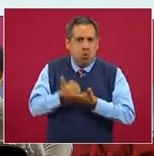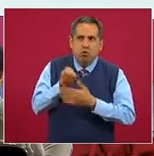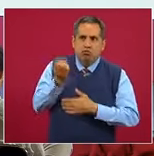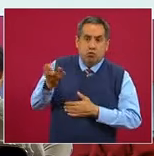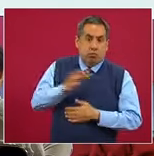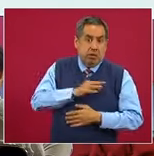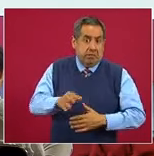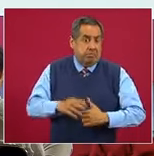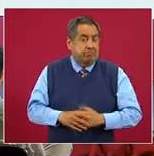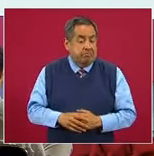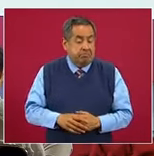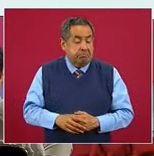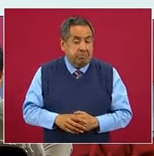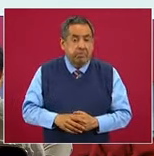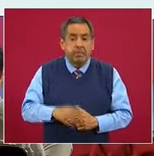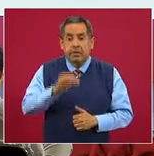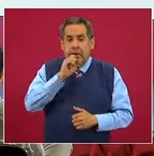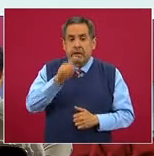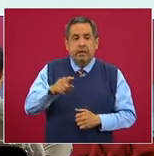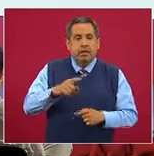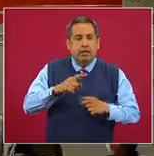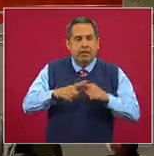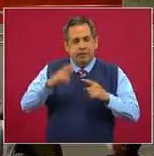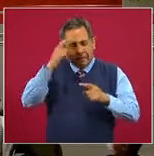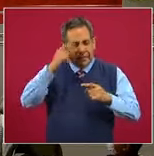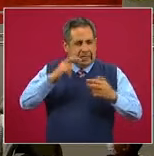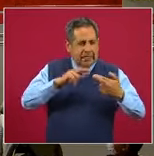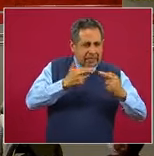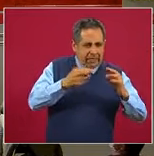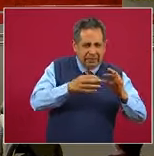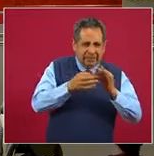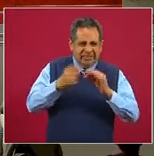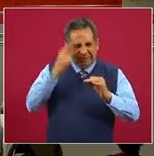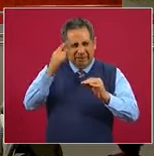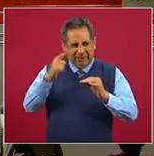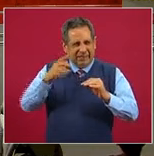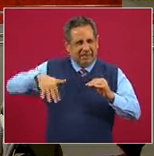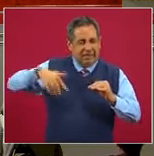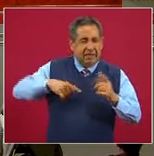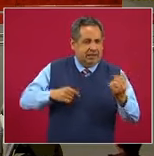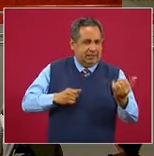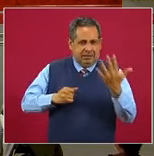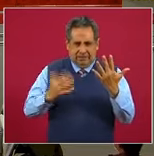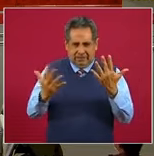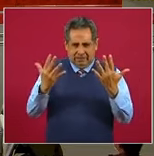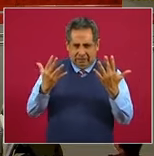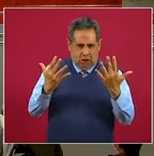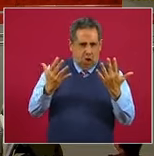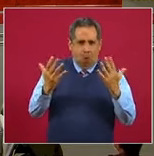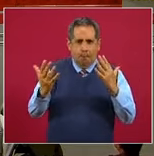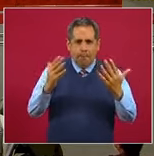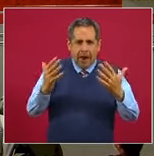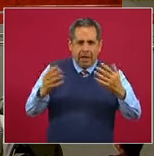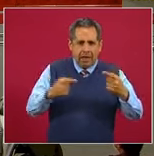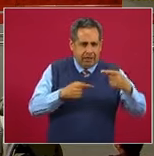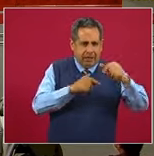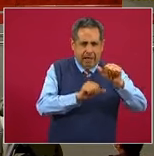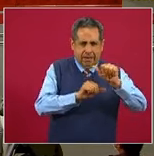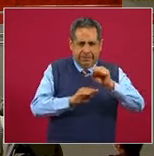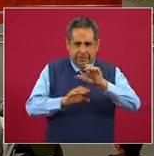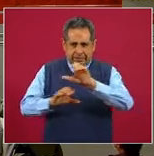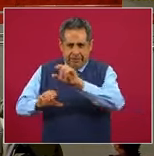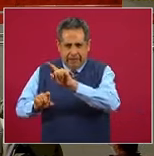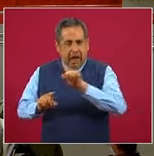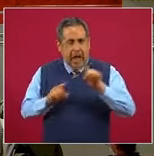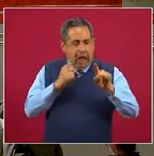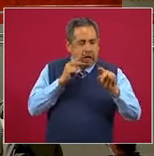parte introductoria que les hablaba de las asociaciones filogenéticas y de estos árboles filogenéticos, ¿me das la siguiente, por favor? Hicimos un primer análisis